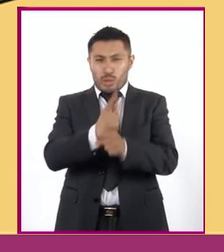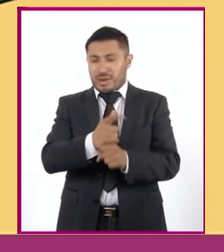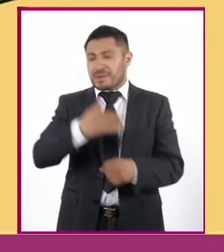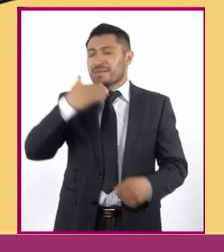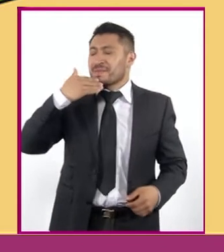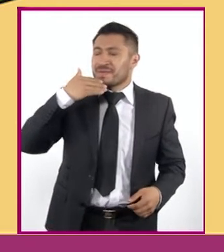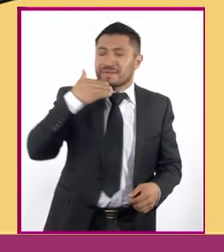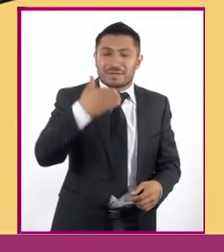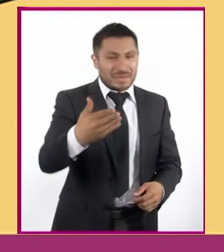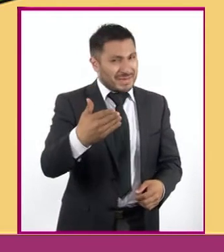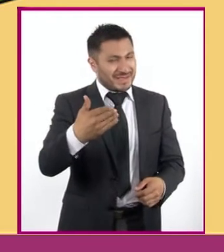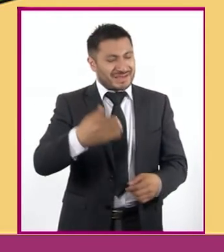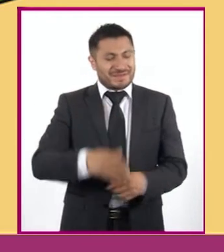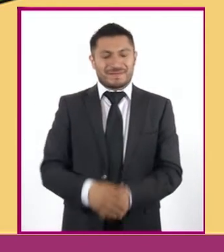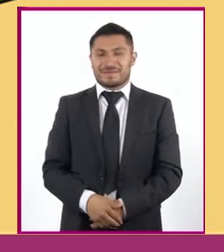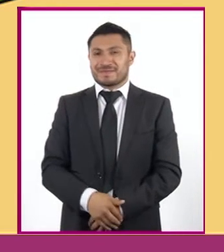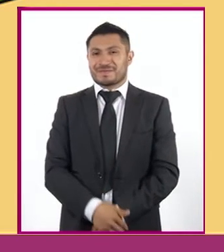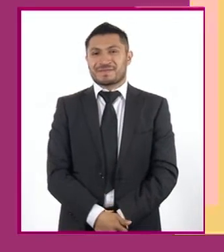Muy bien.